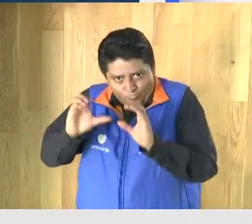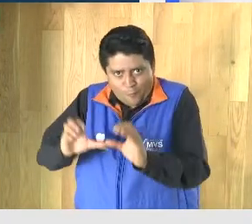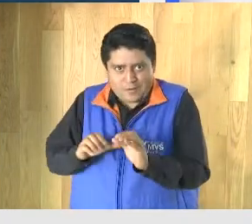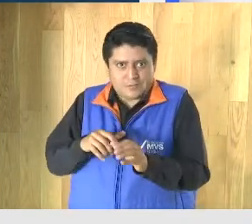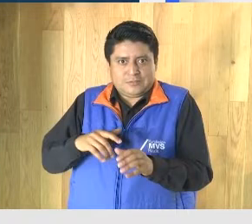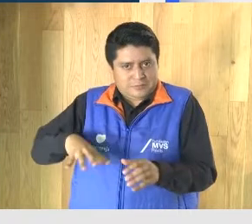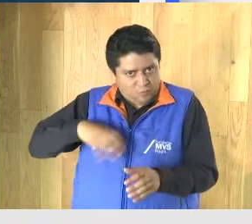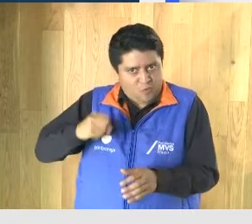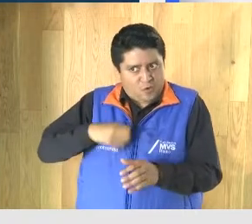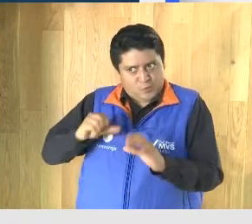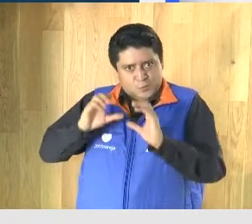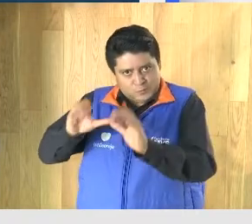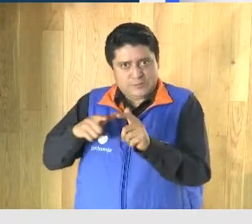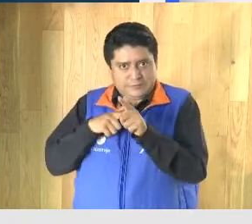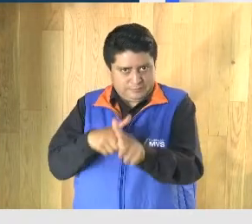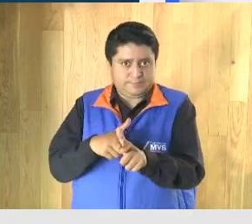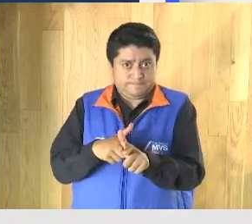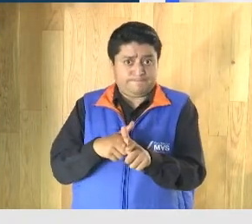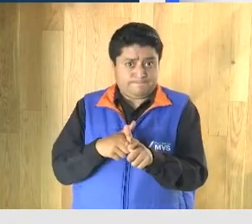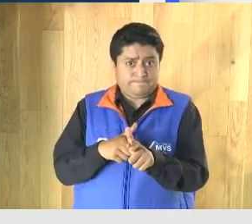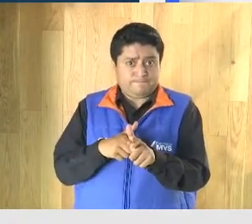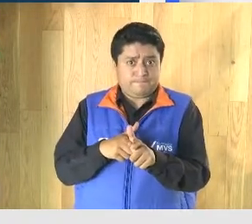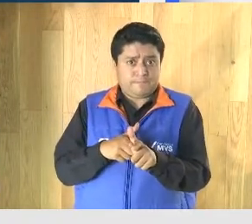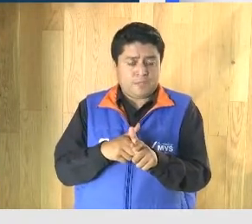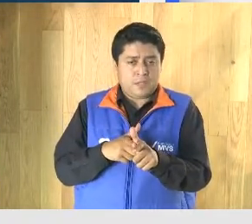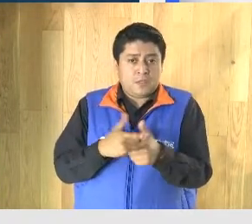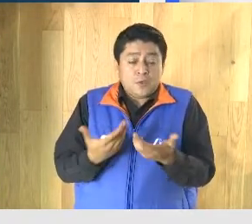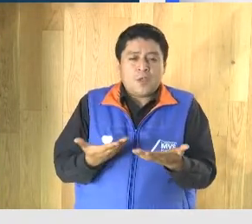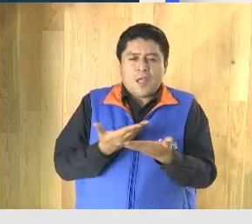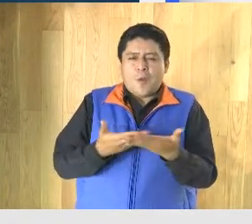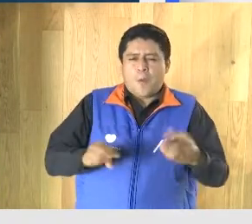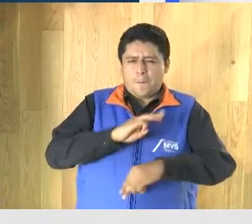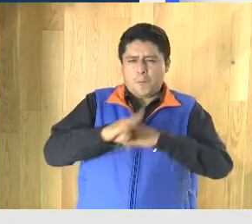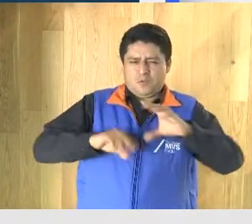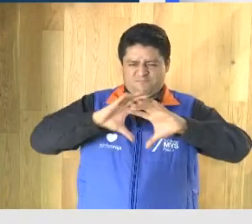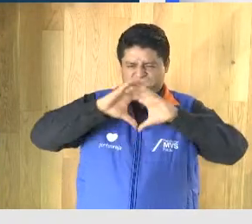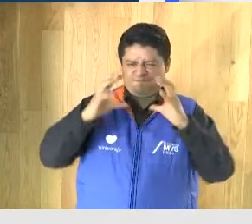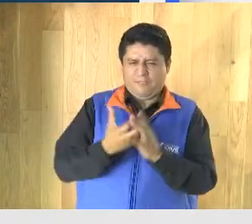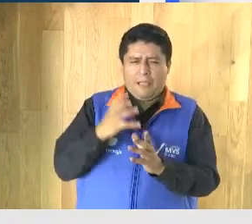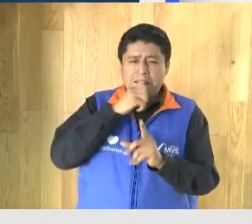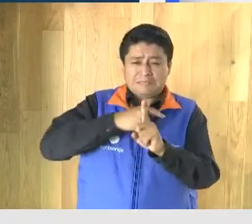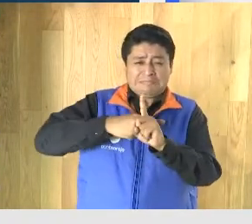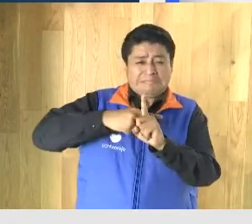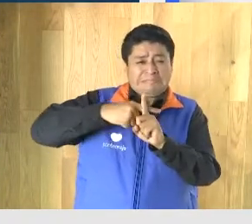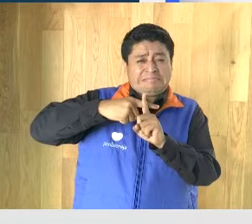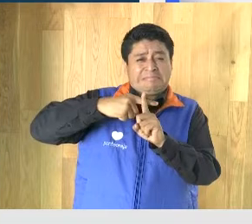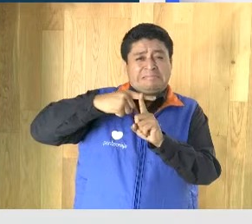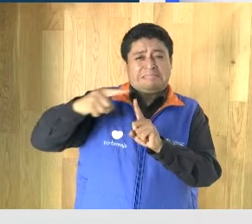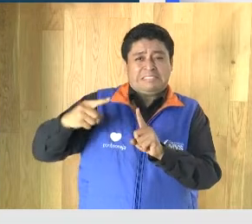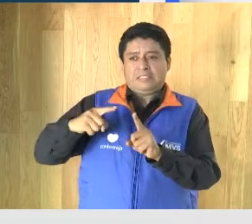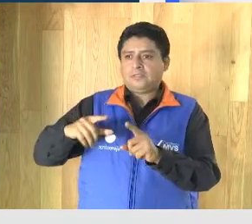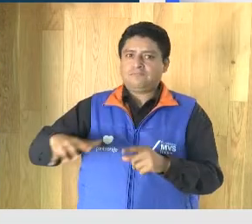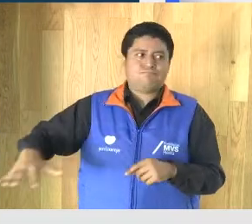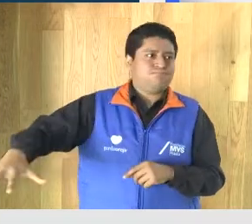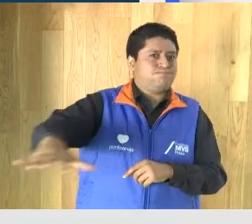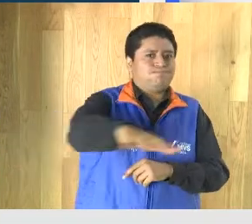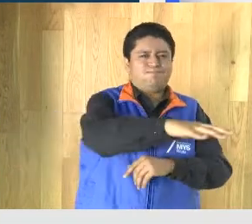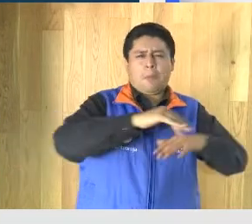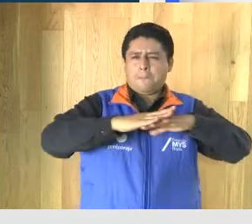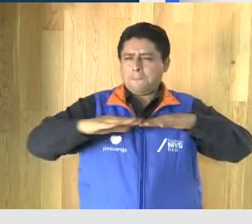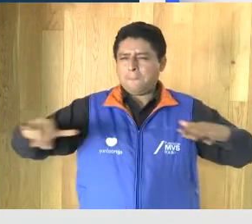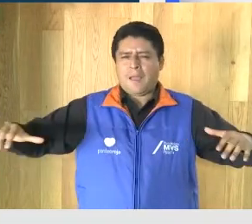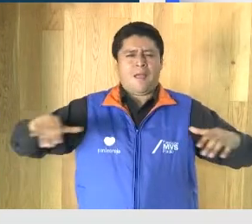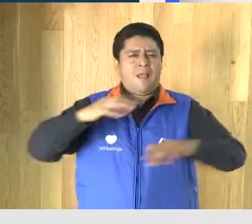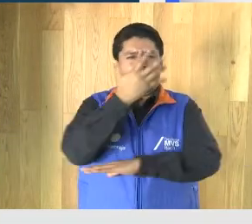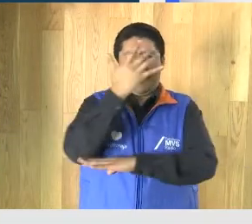como en cambio climático, pero sí hay ese objetivo, ¿no?, de avanzar en la recuperación de la naturaleza en el 2030 y alcanzar